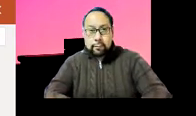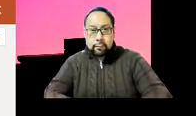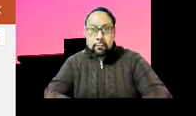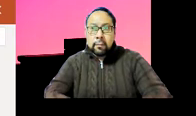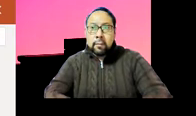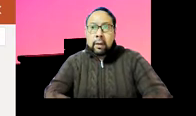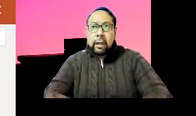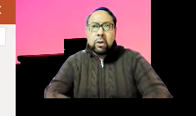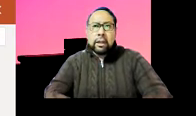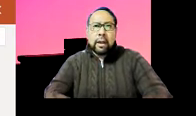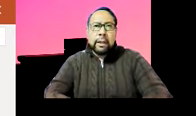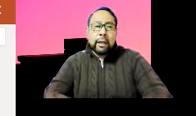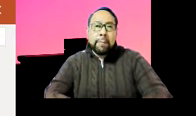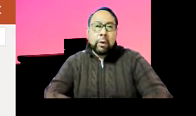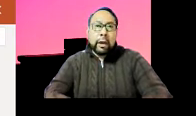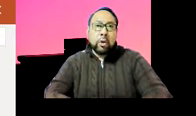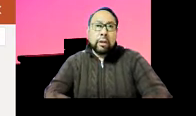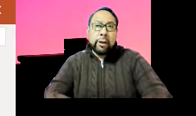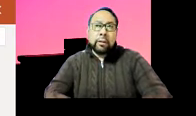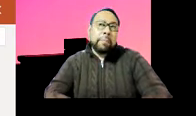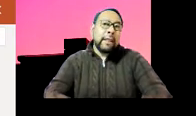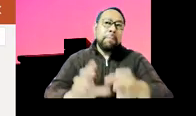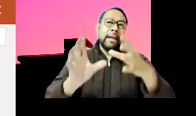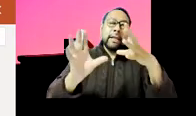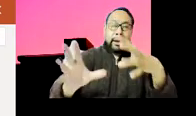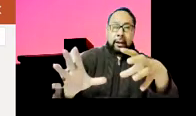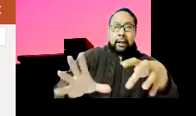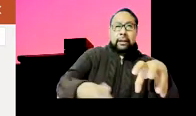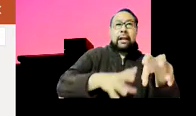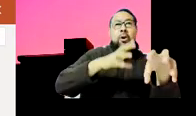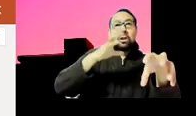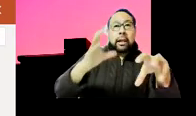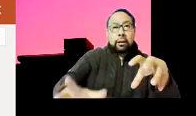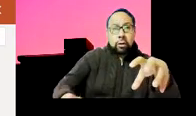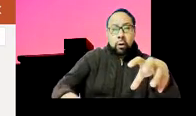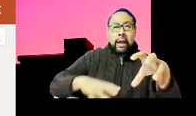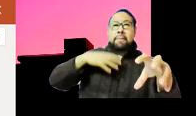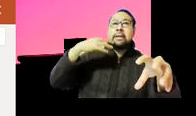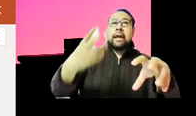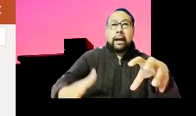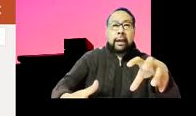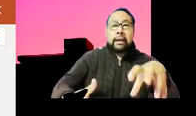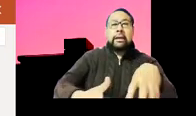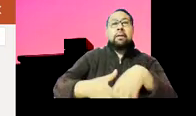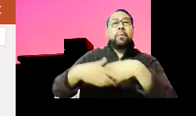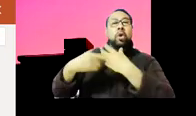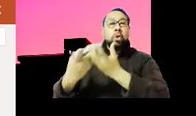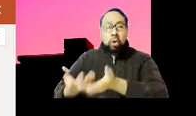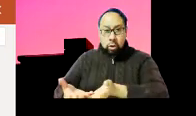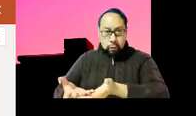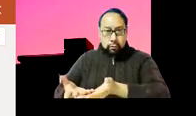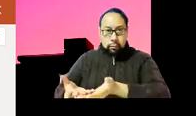publicitaria. Y no necesariamente hay que ponernos serios. Va a depender del contexto, el mensaje y